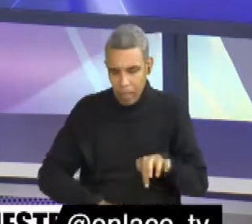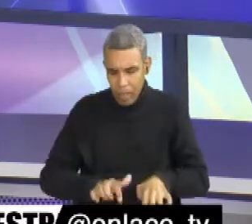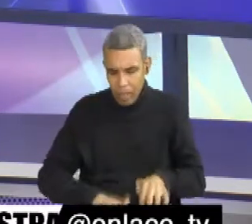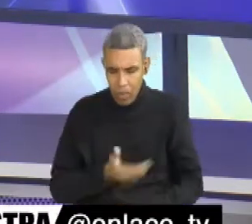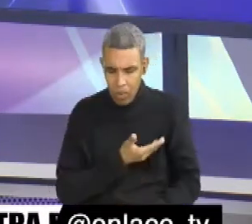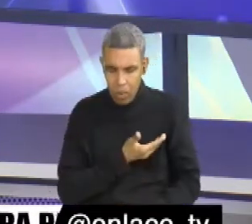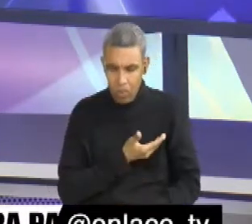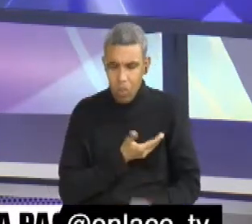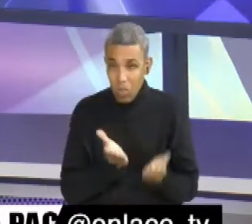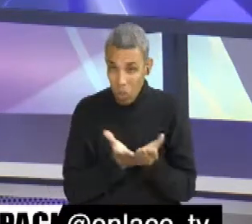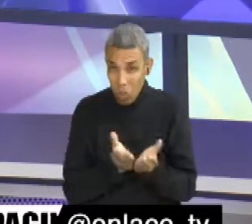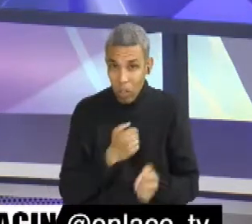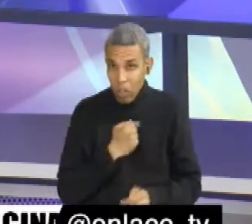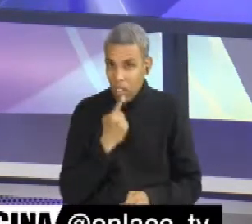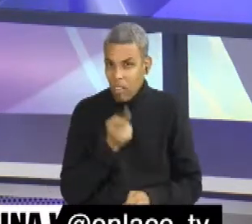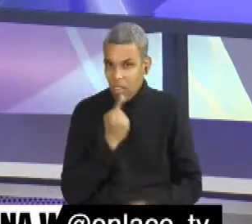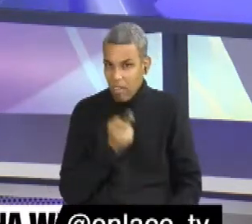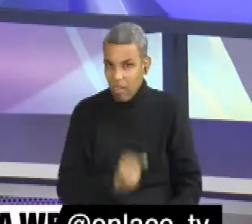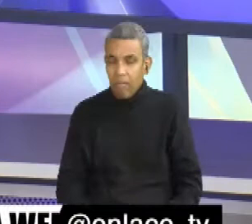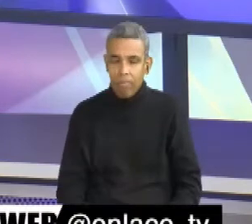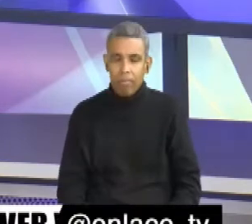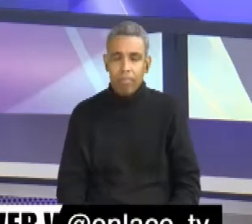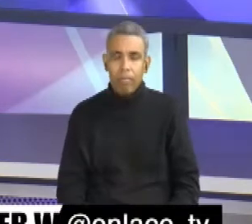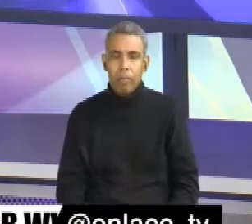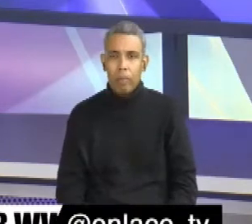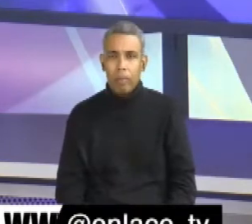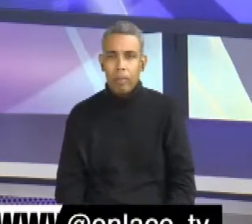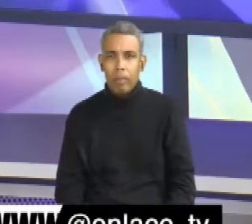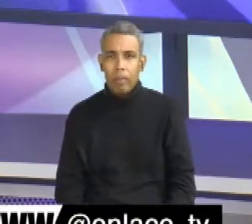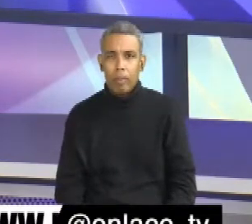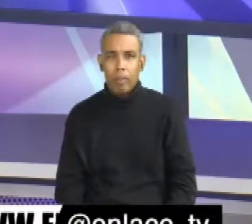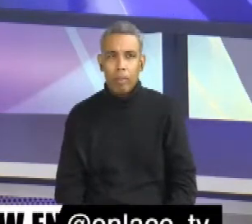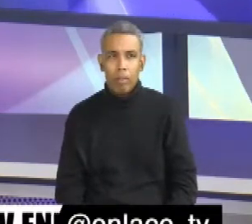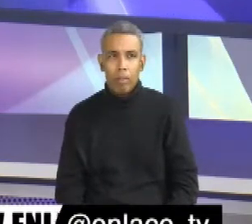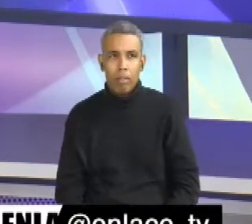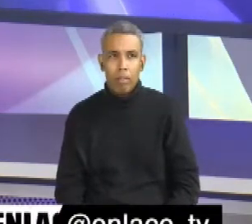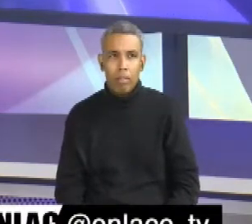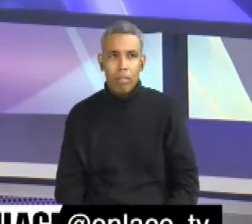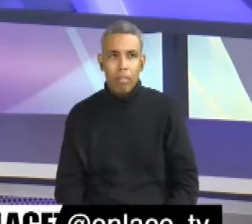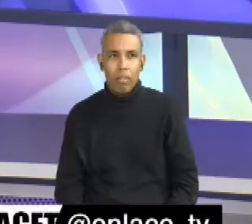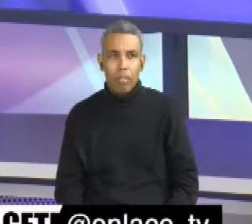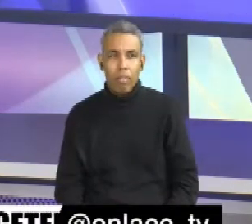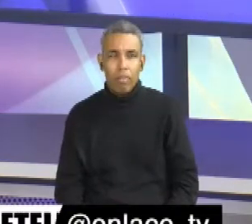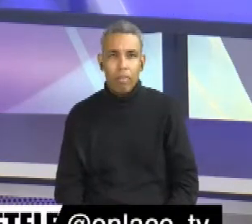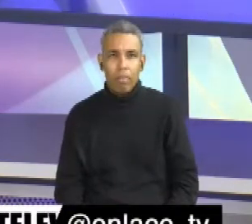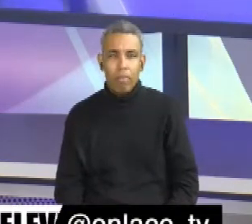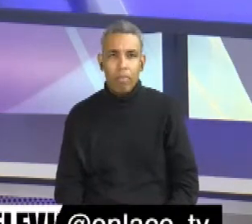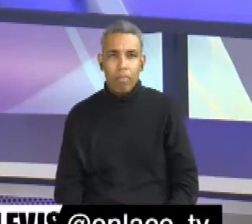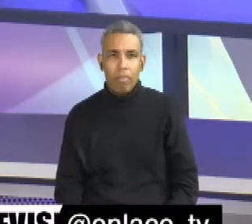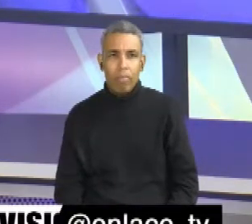adelante, buenas tardes. ¿Qué está sucediendo al interior del Consejo Municipal con respecto a este paro que hoy cumple 35 días?